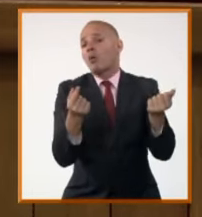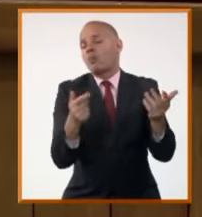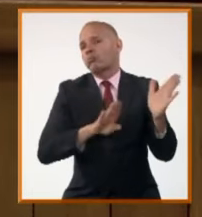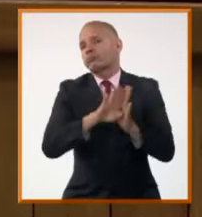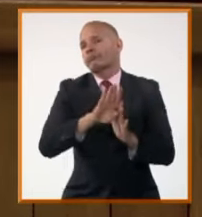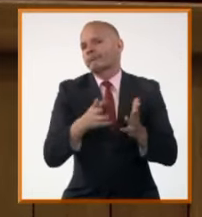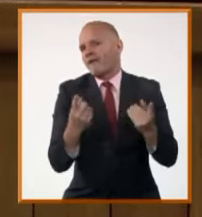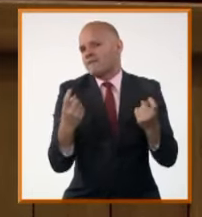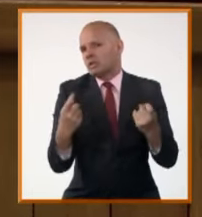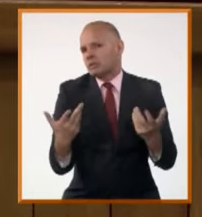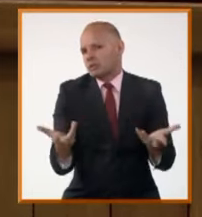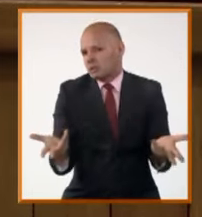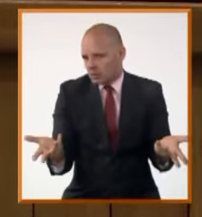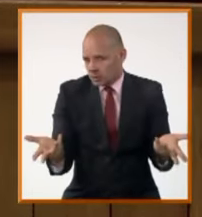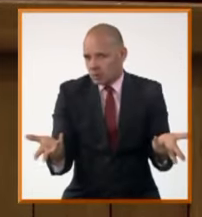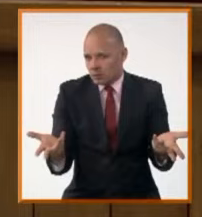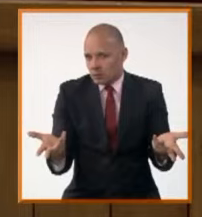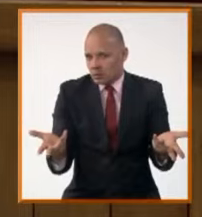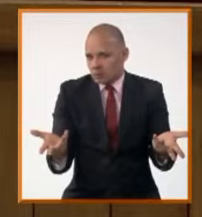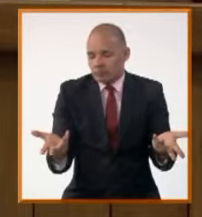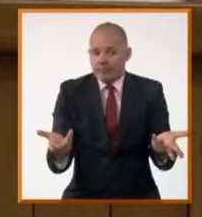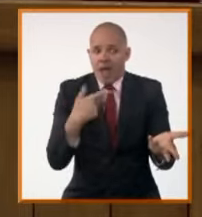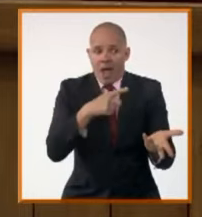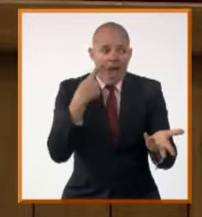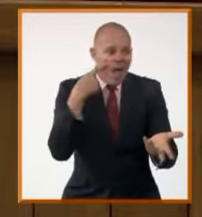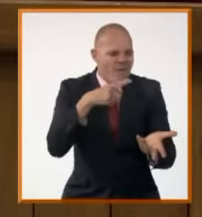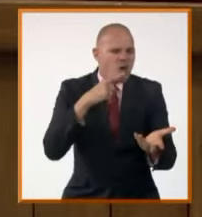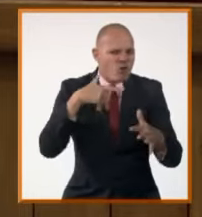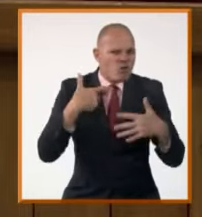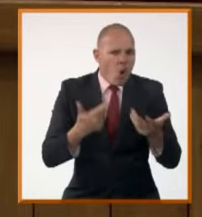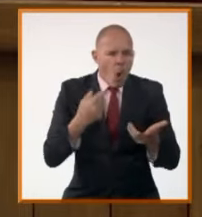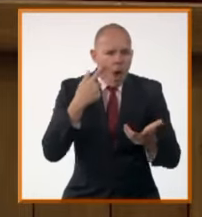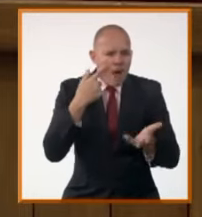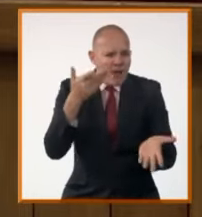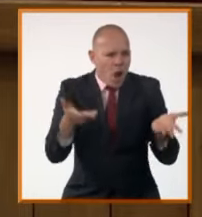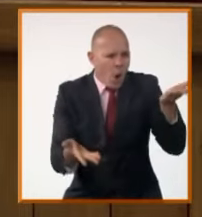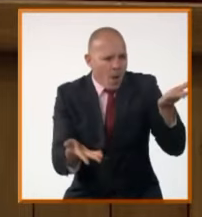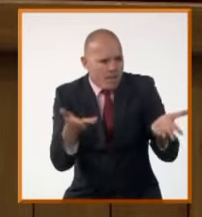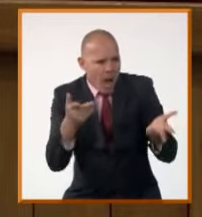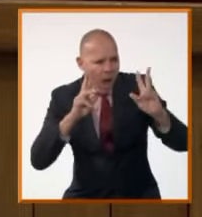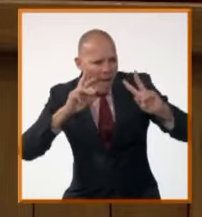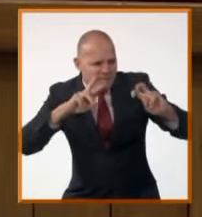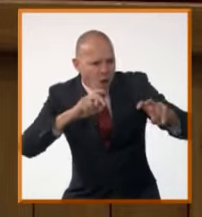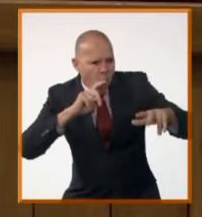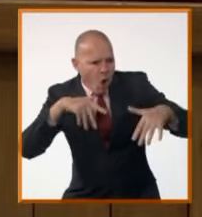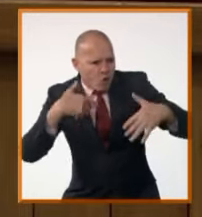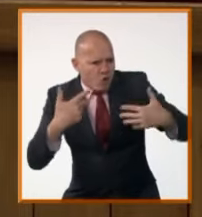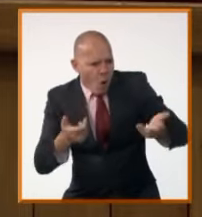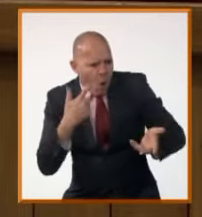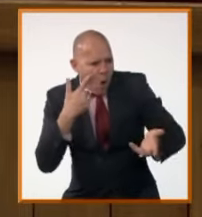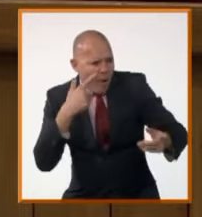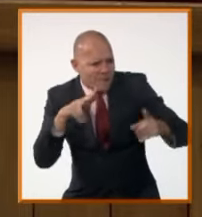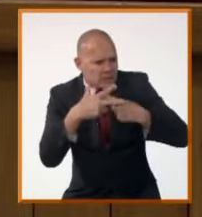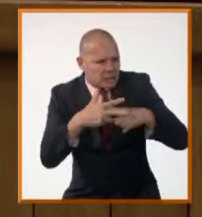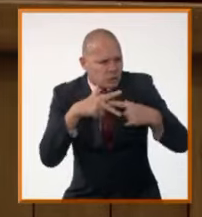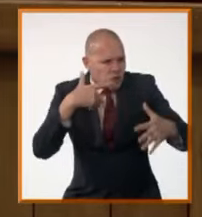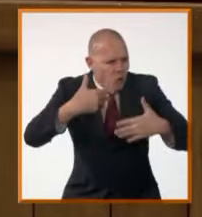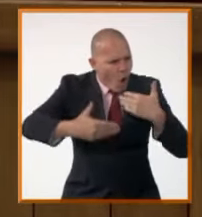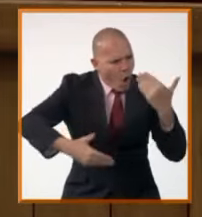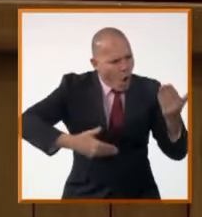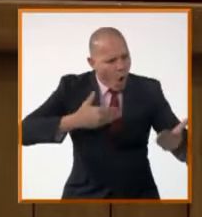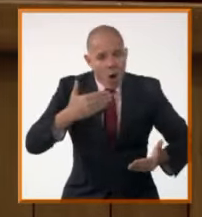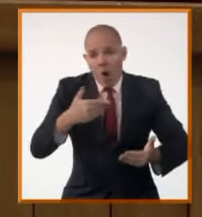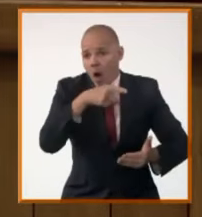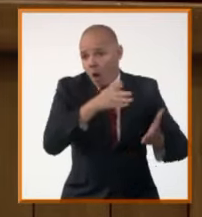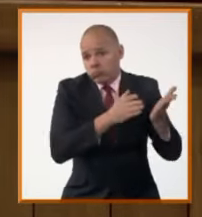verdad puedan estudiar todas las tendencias en economía, todos los impactos en el país, se hagan las